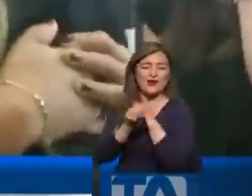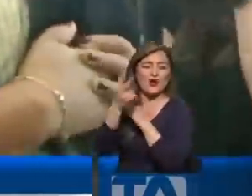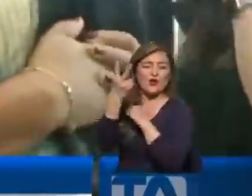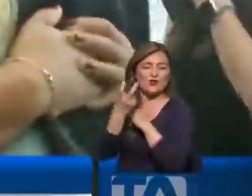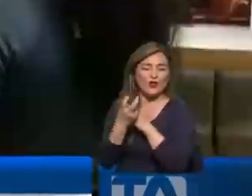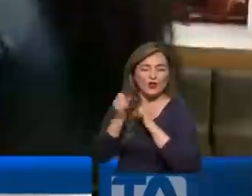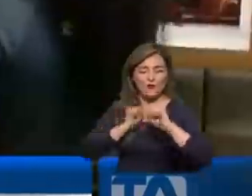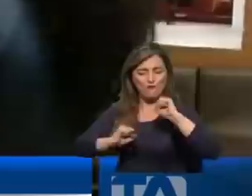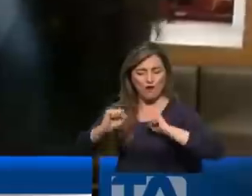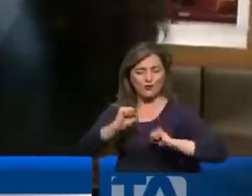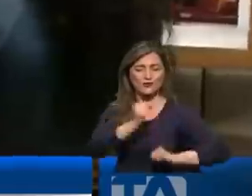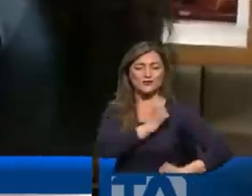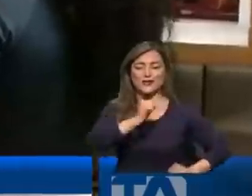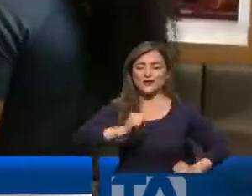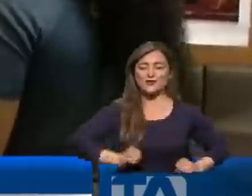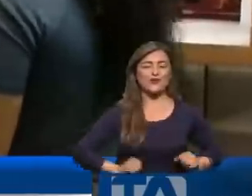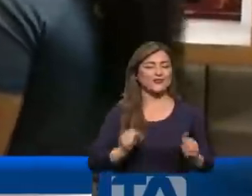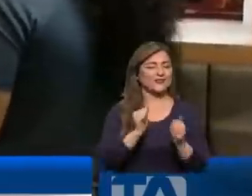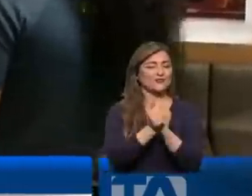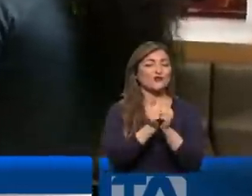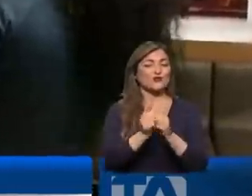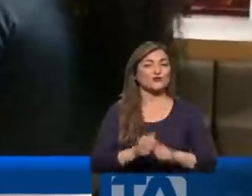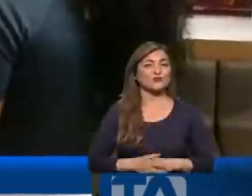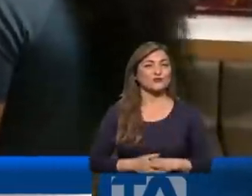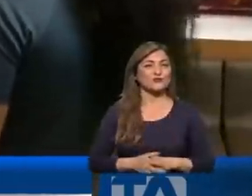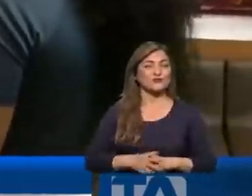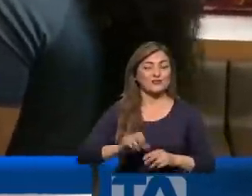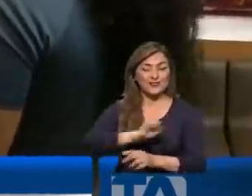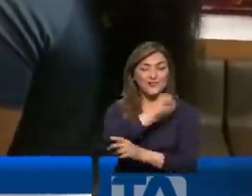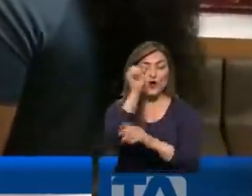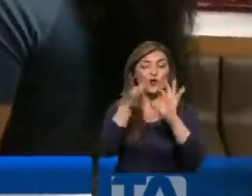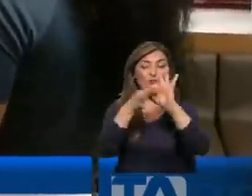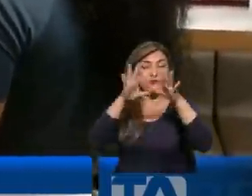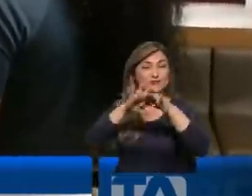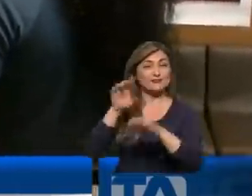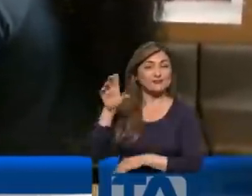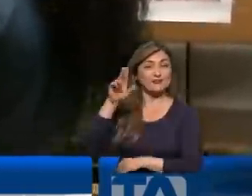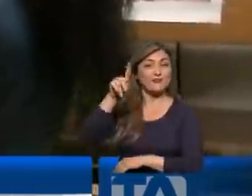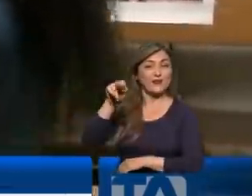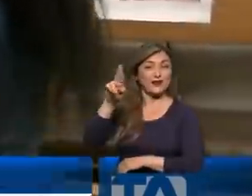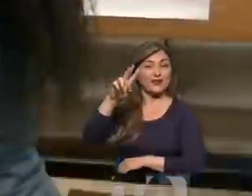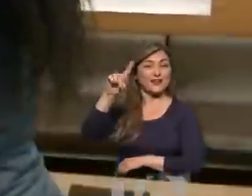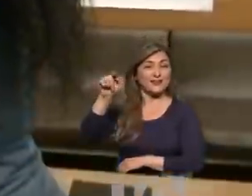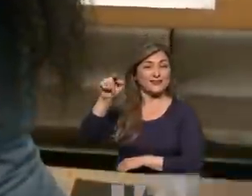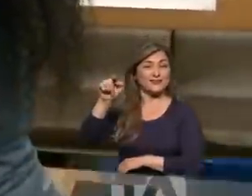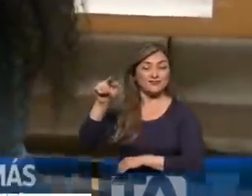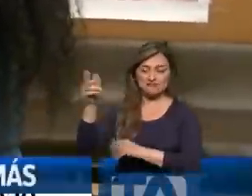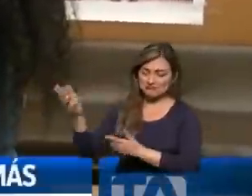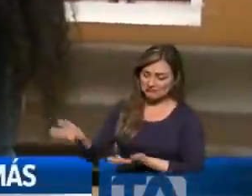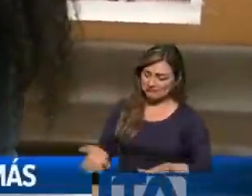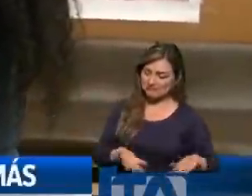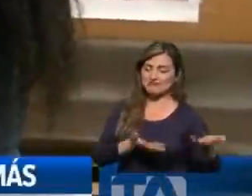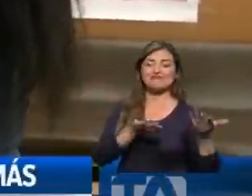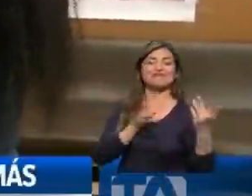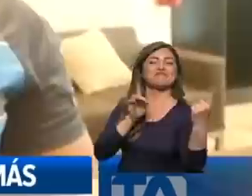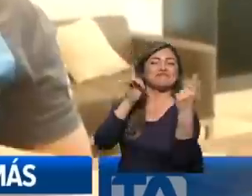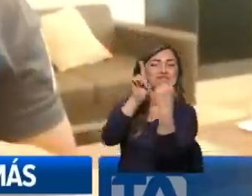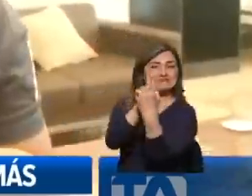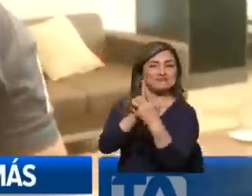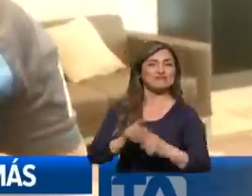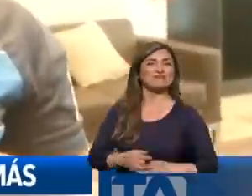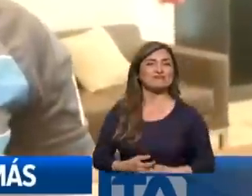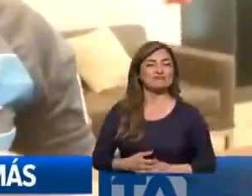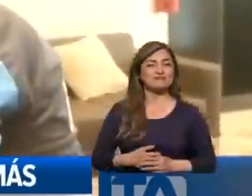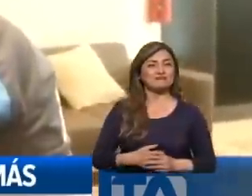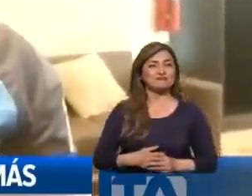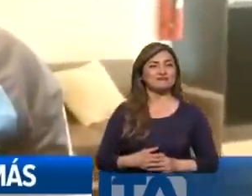sacrificio deportivo. El campeón olímpico de Atlanta, Jefferson Pérez, también estuvo presente en la llegada de las deportistas tricolores. Pues